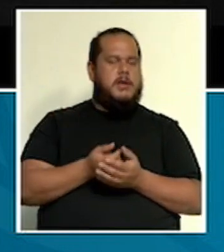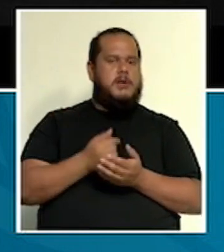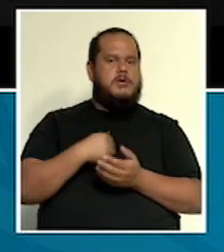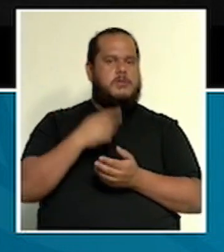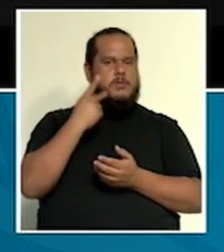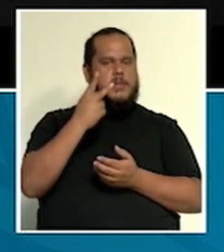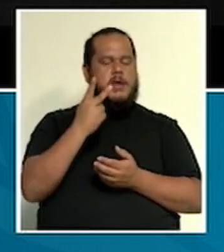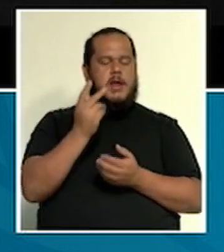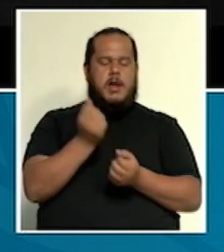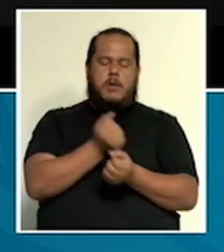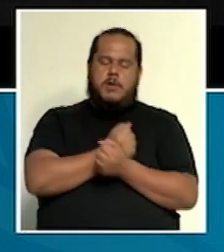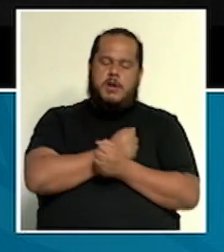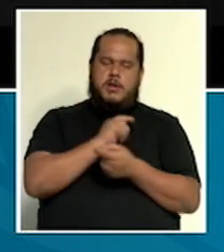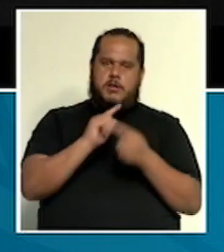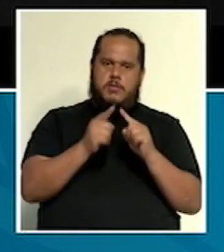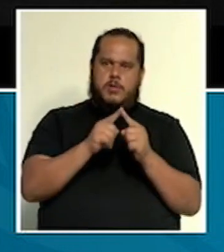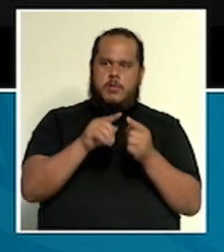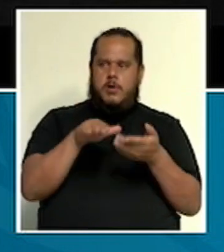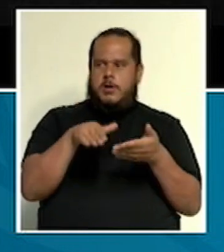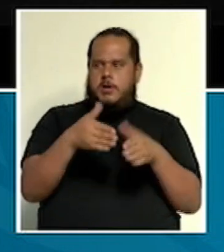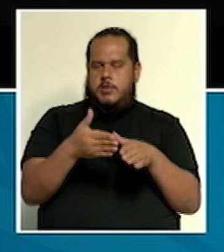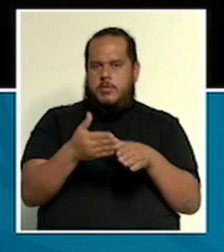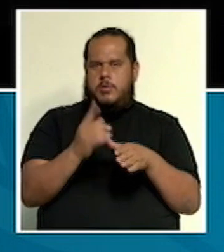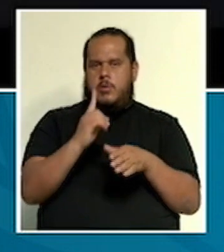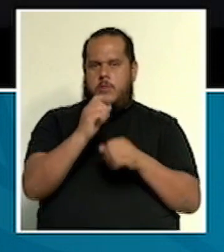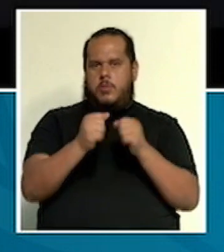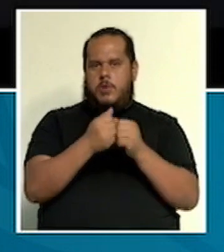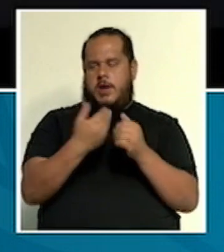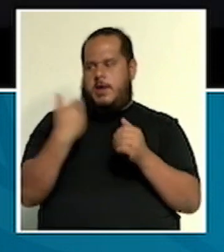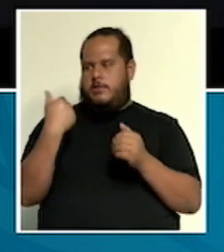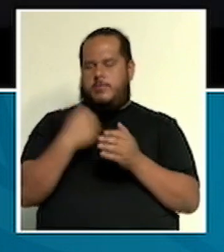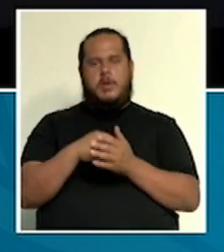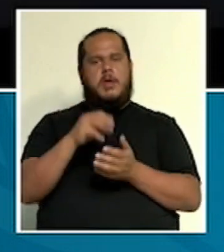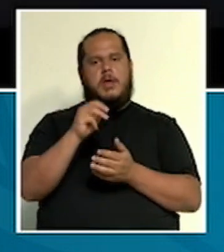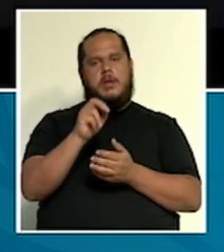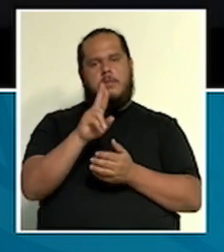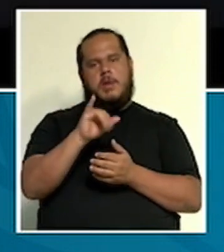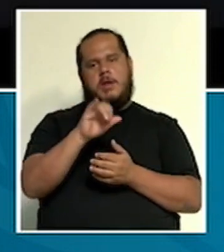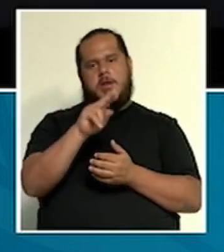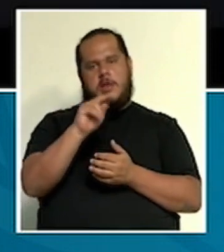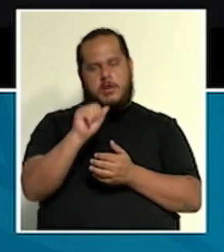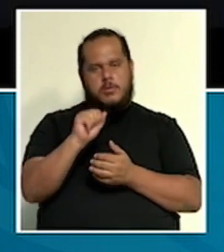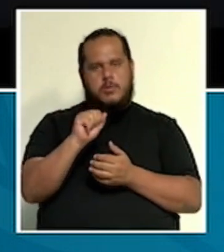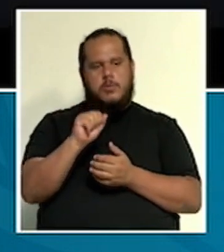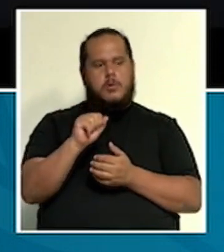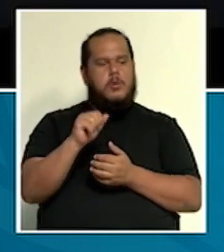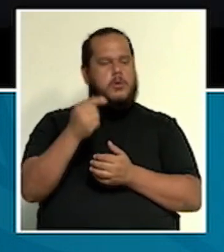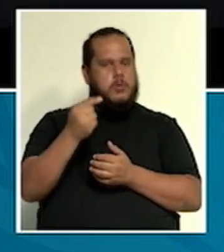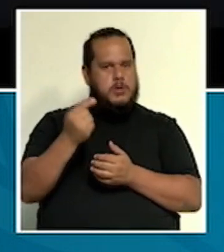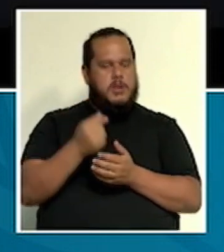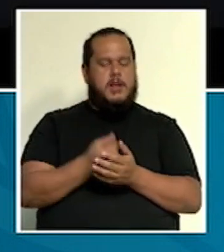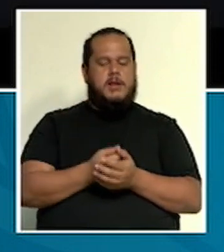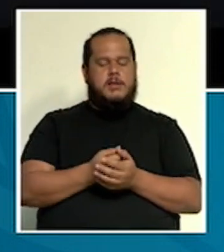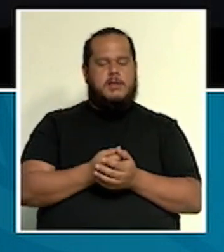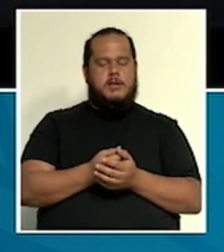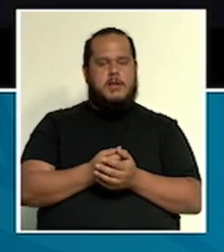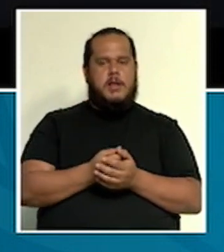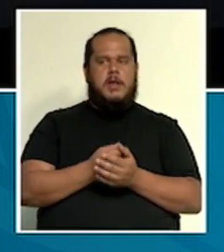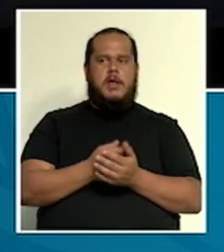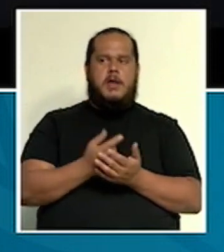un queridísimo amigo que falleció hace un año, Mariano González, con quien